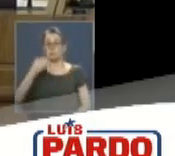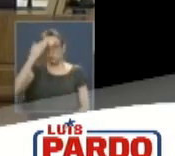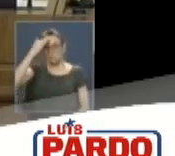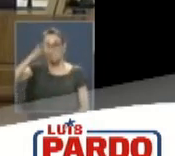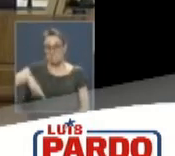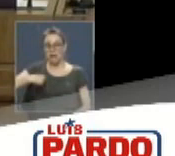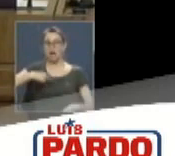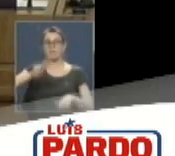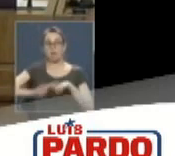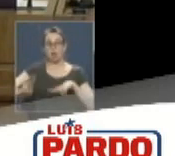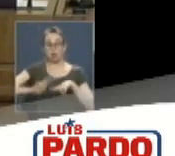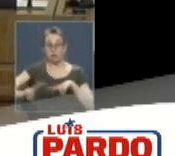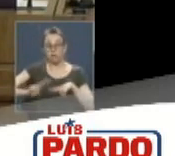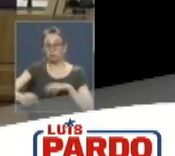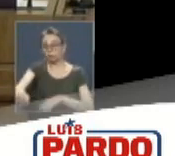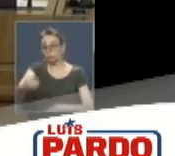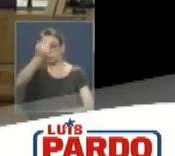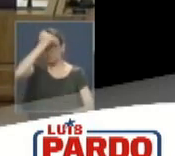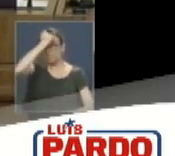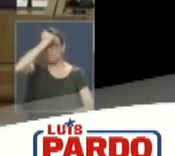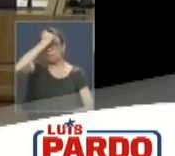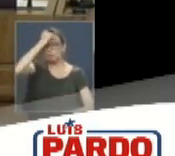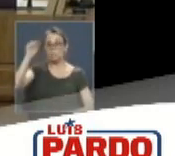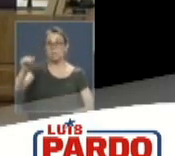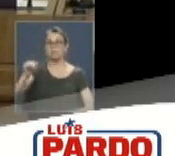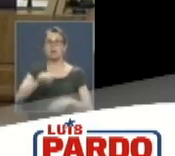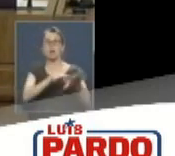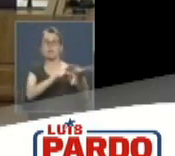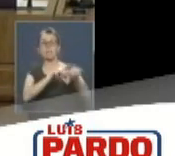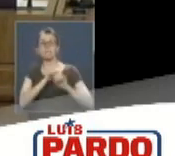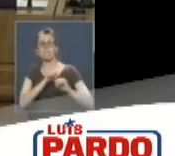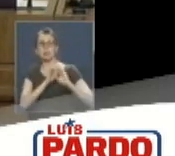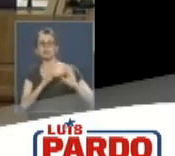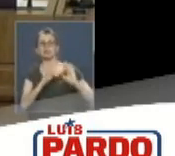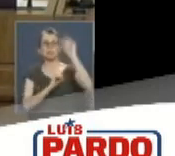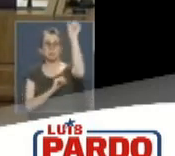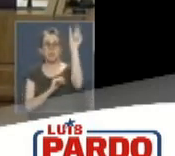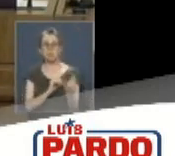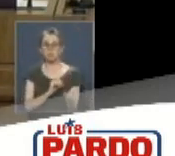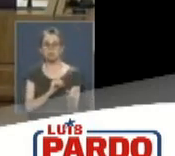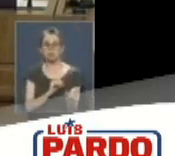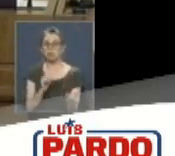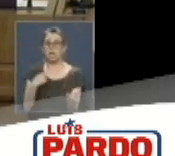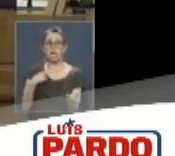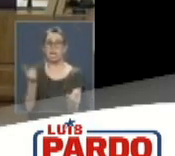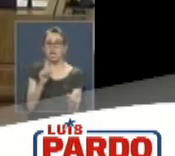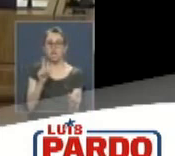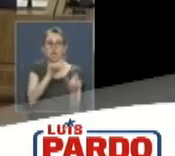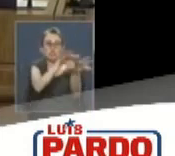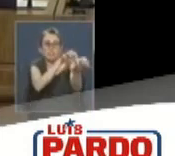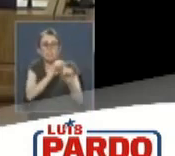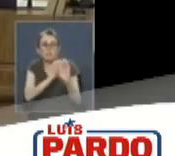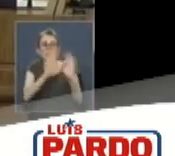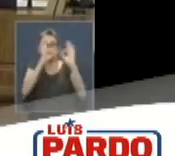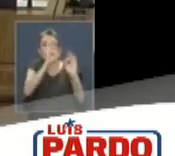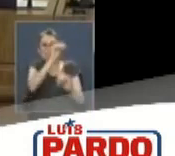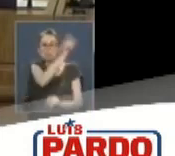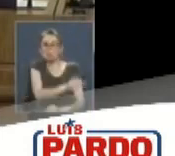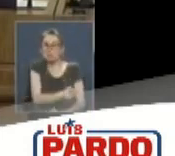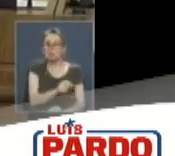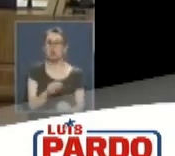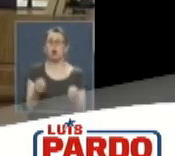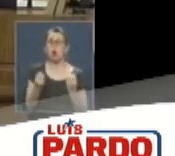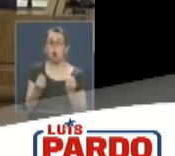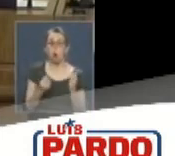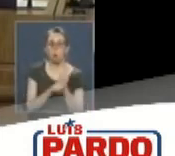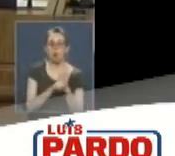de sus actos, que se arrepienta de haber cometido un delito de secuestro calificado si objetivamente no ha secuestrado a nadie? ¿Cómo se le